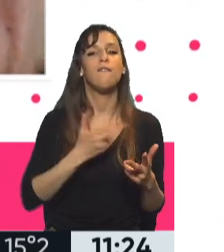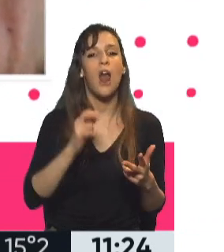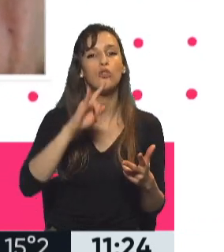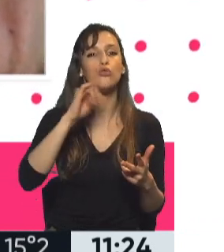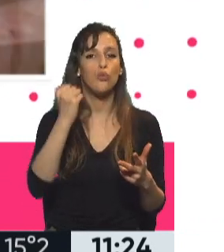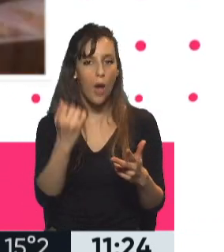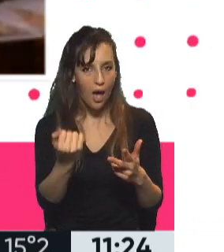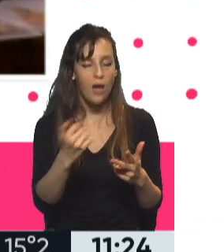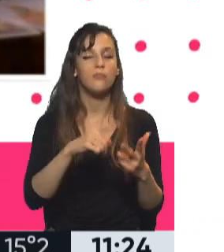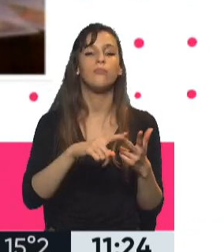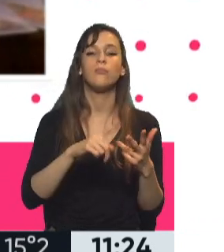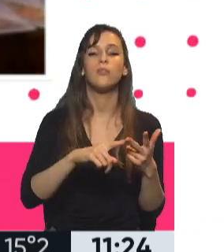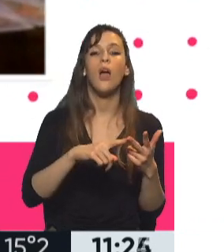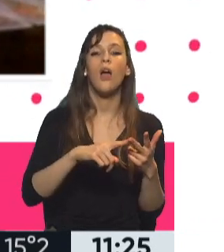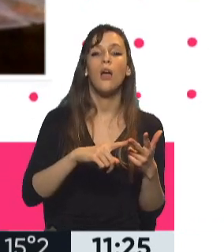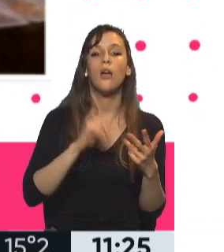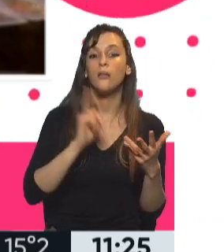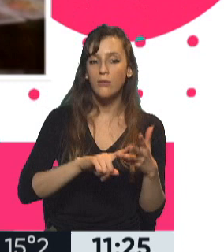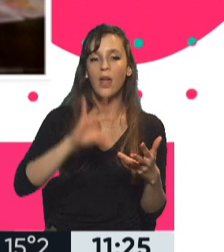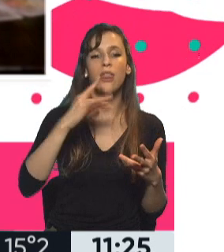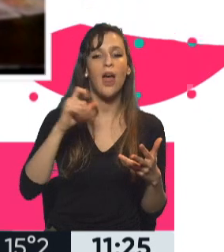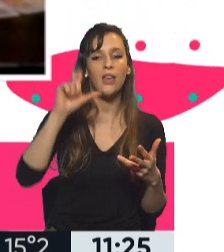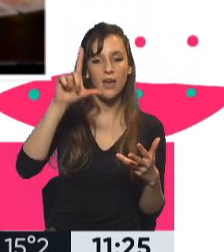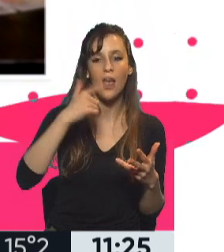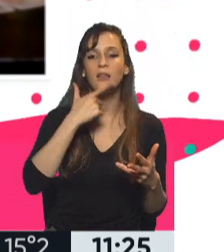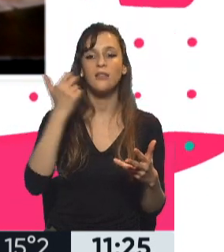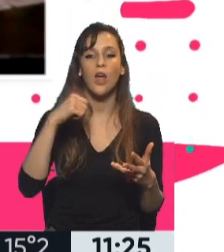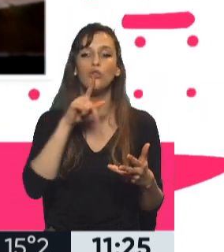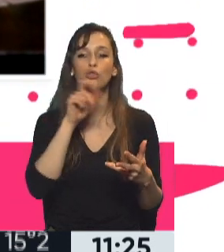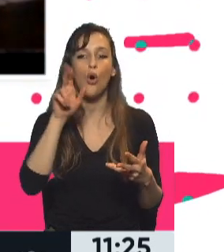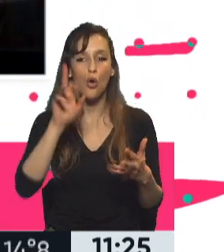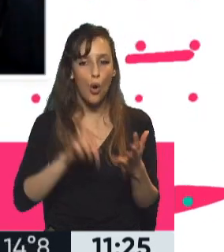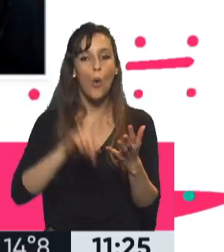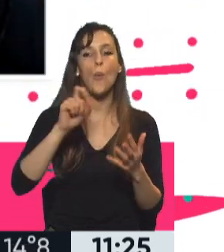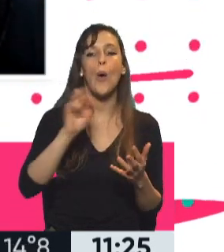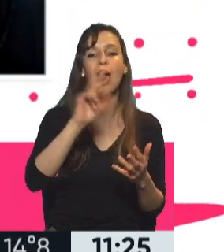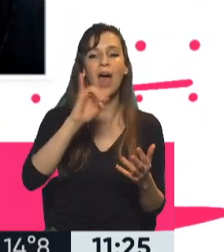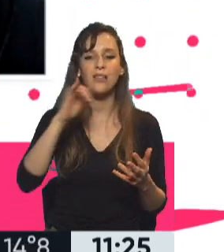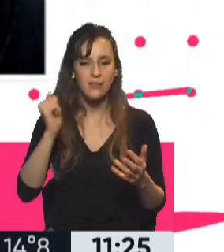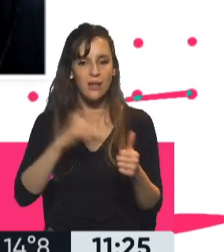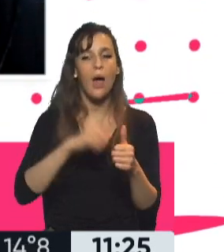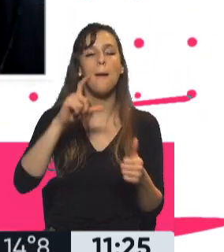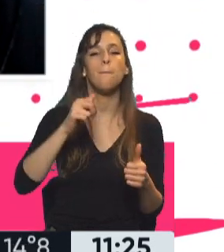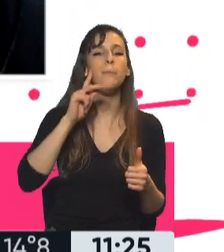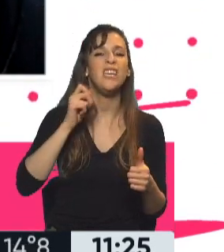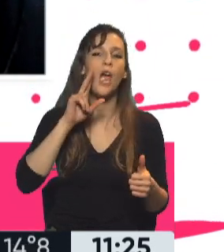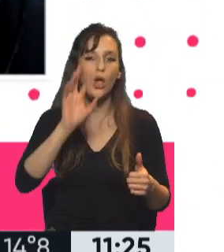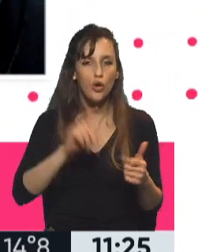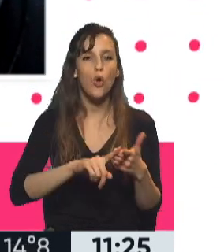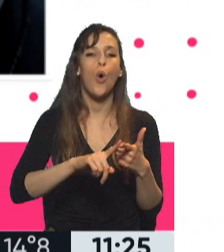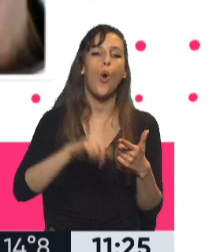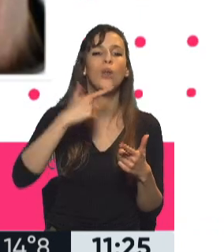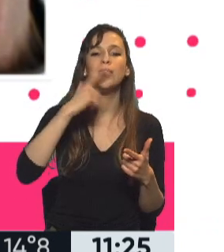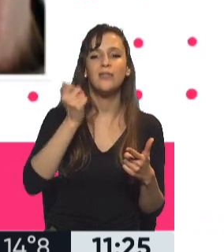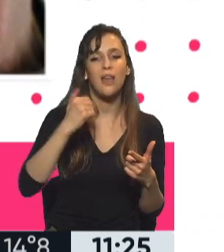pensador del Teatro du Soleil, Daniel Santoro, Adriana Barraza, Bruno Stagnaro, Claudia Piñeiro, Patricia Tangaro, Daniel